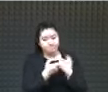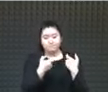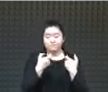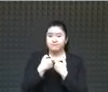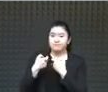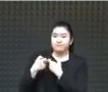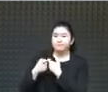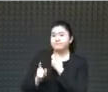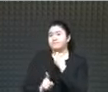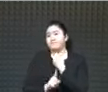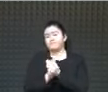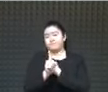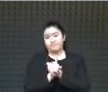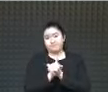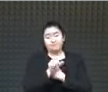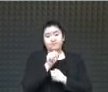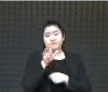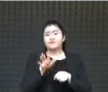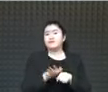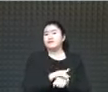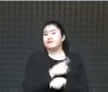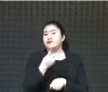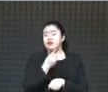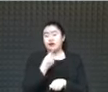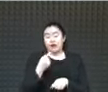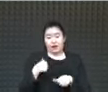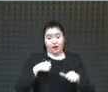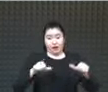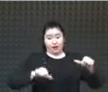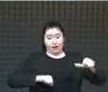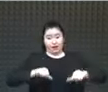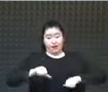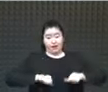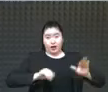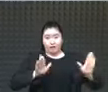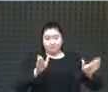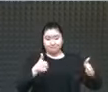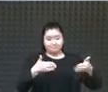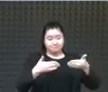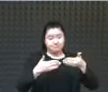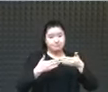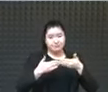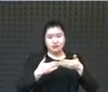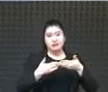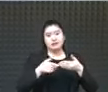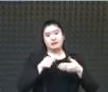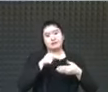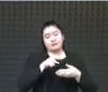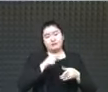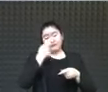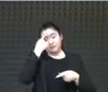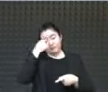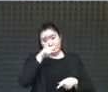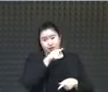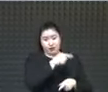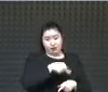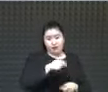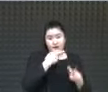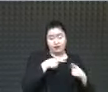familias, producto del cierre de actividades para poder proteger la salud de los habitantes de la ciudad y del país.